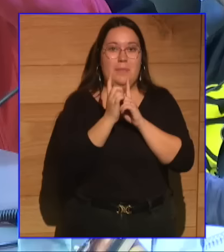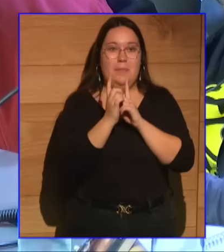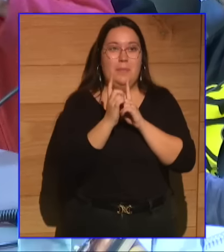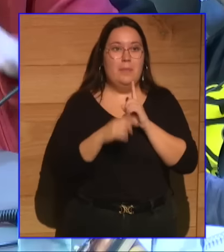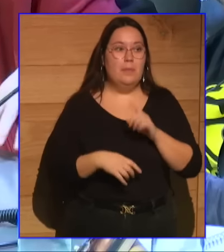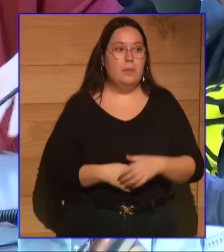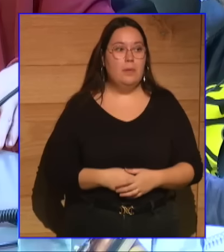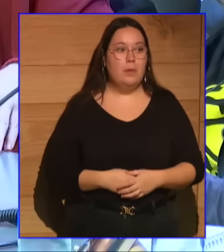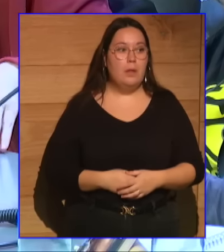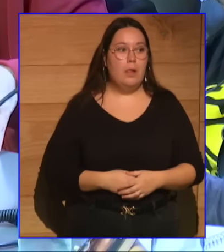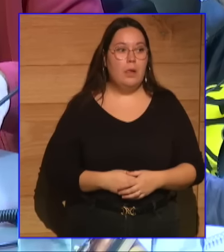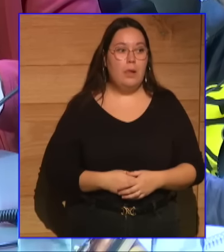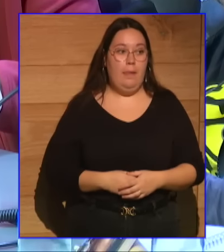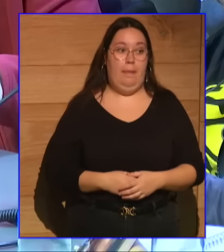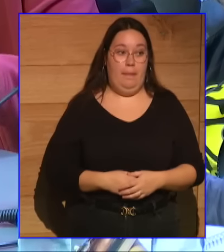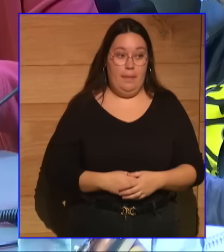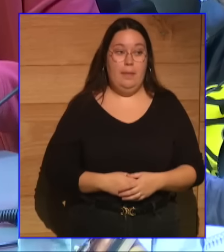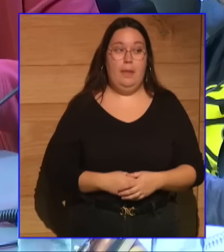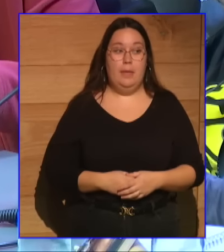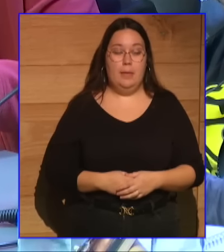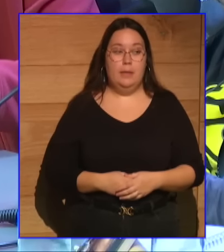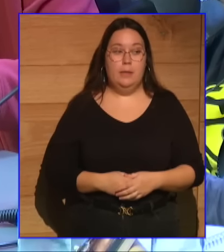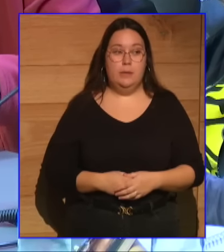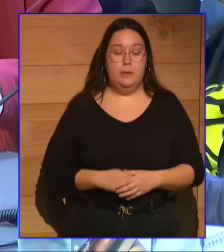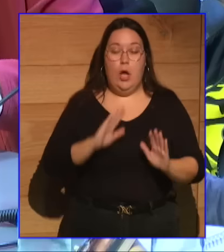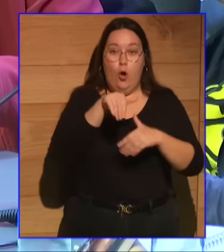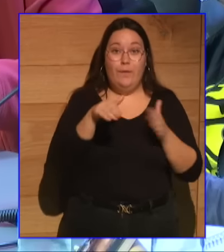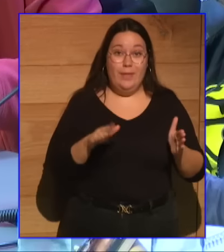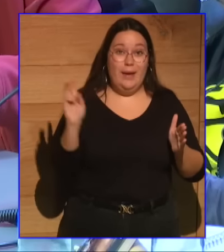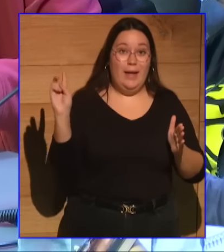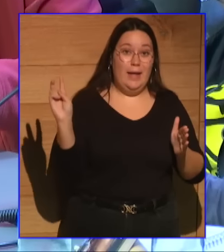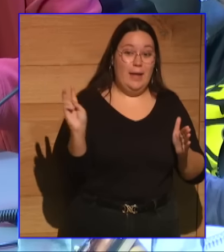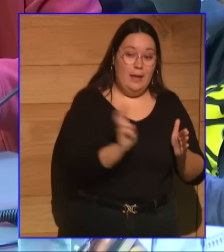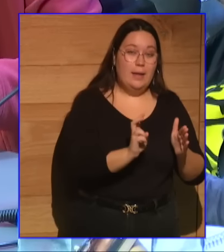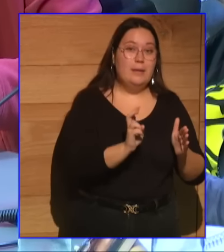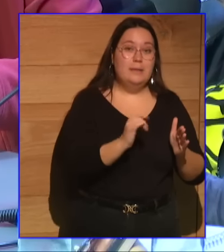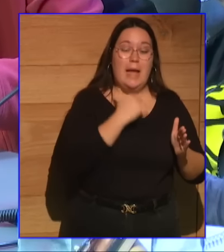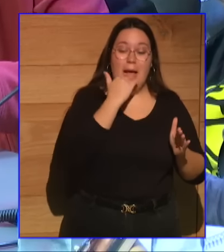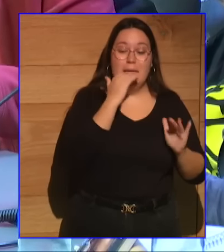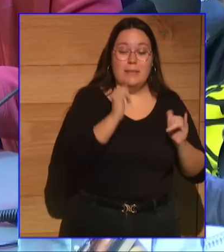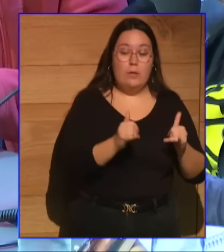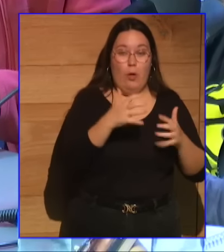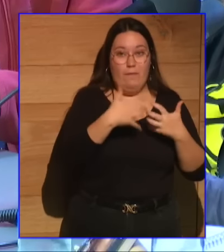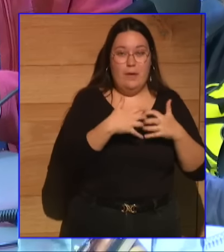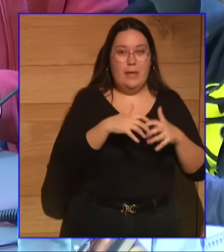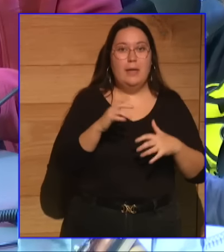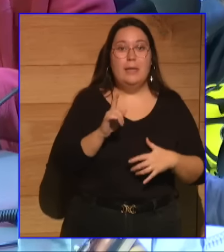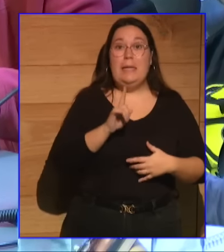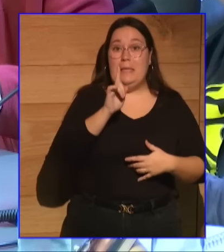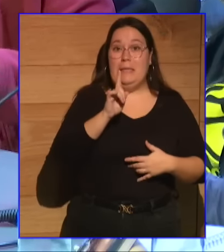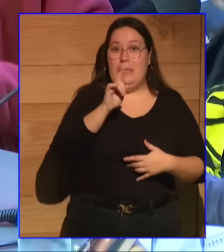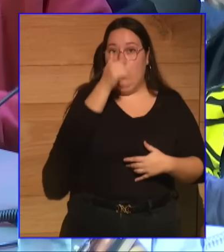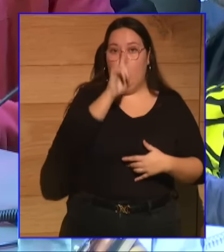no sé dónde presenta ese plano, que está llegando llega a la oficina, a donde entran a la fábrica, y él está arriba